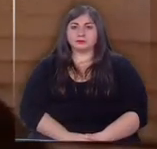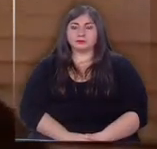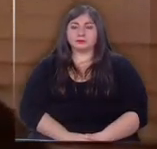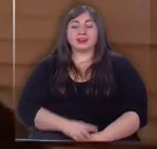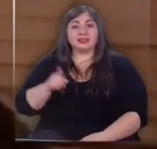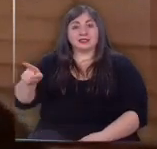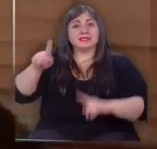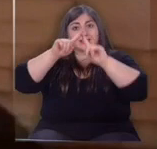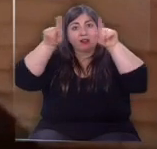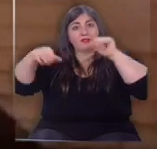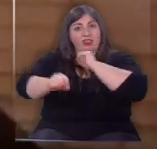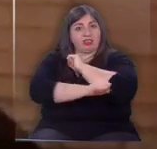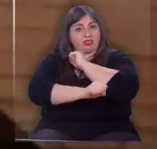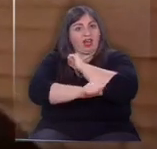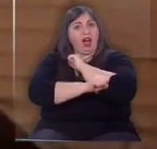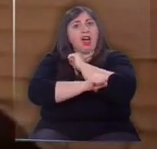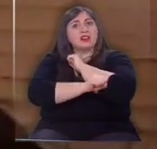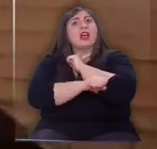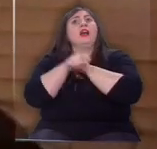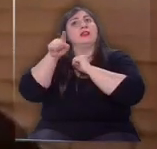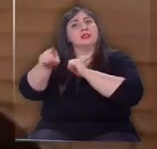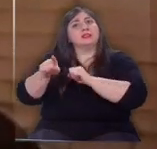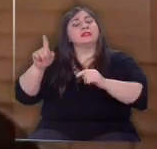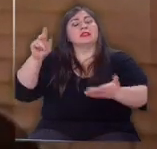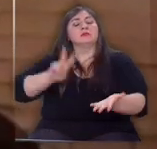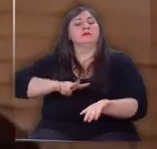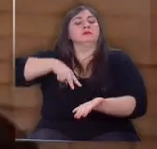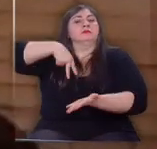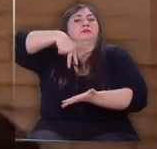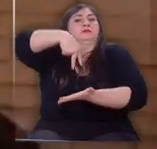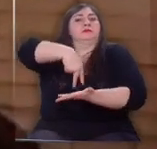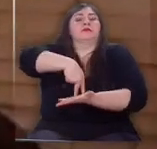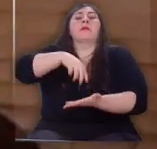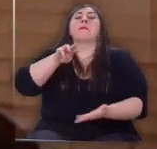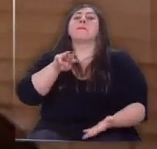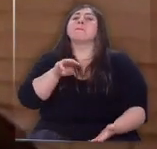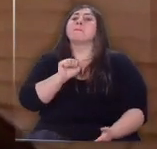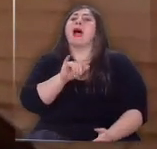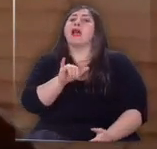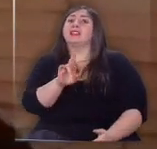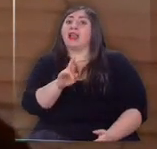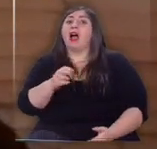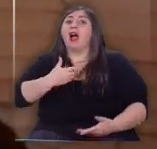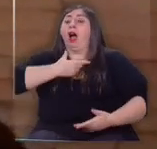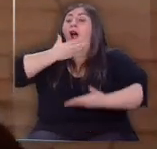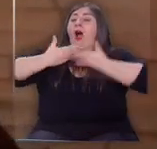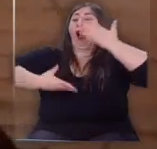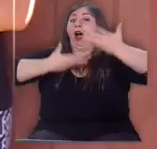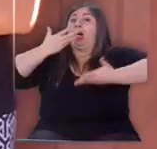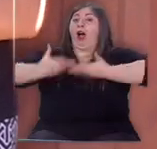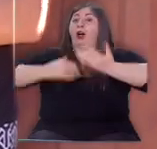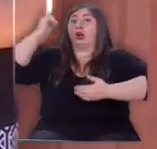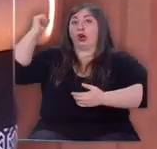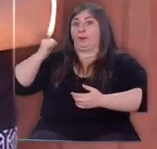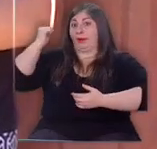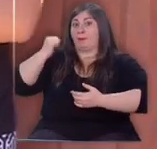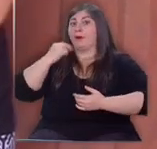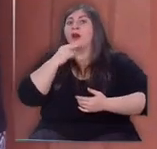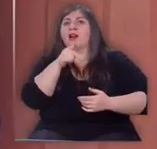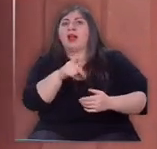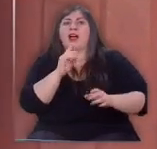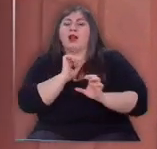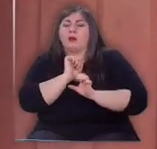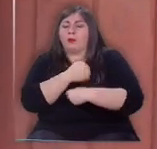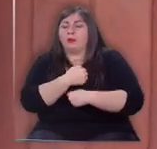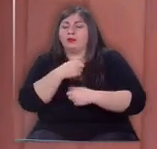Esta ventana es, por estos días, el escenario principal de Mayra, soprano copiapina, que dejó atrás la angustia generada